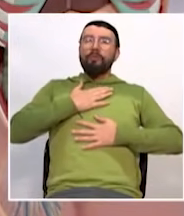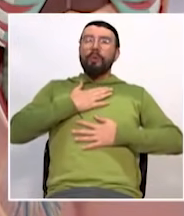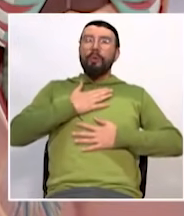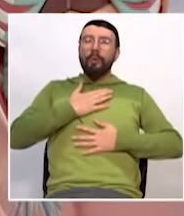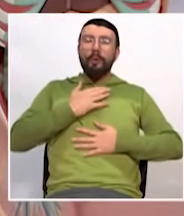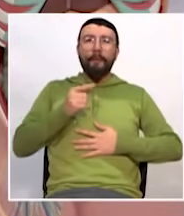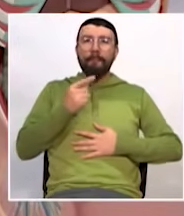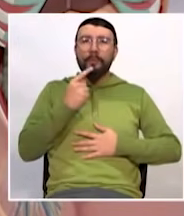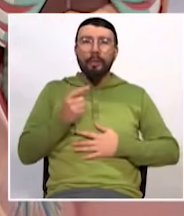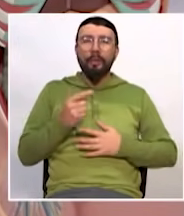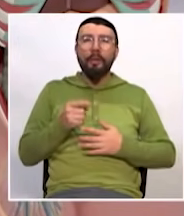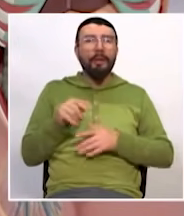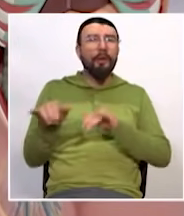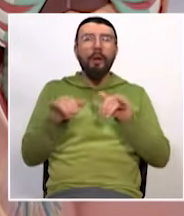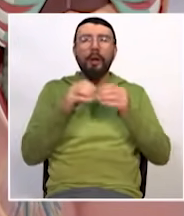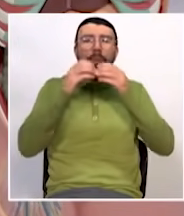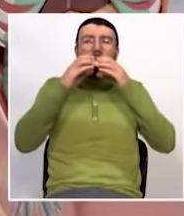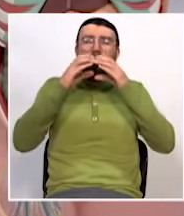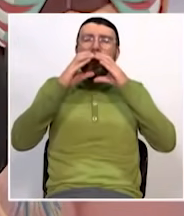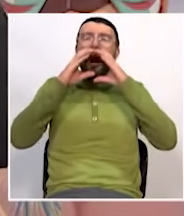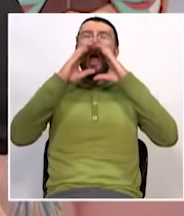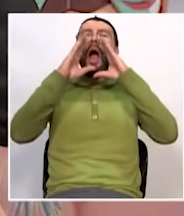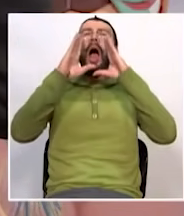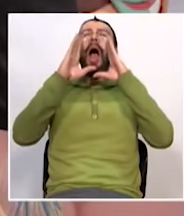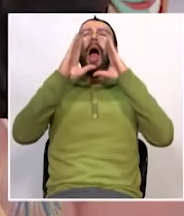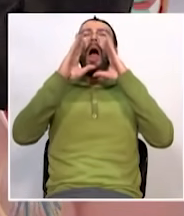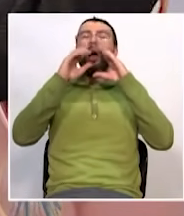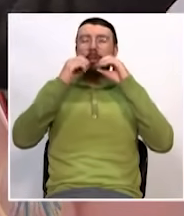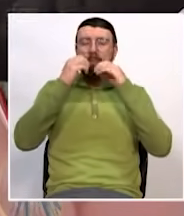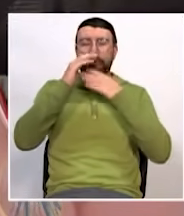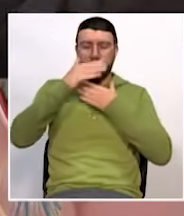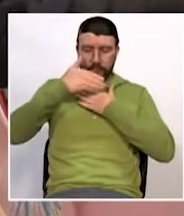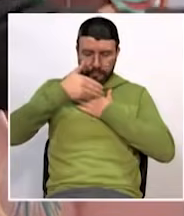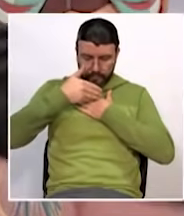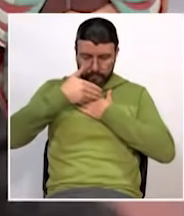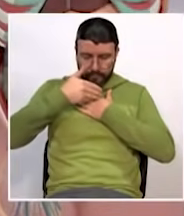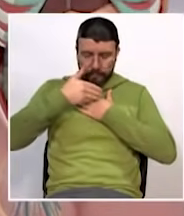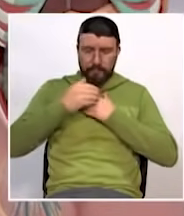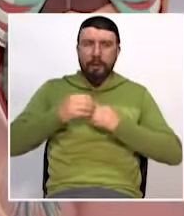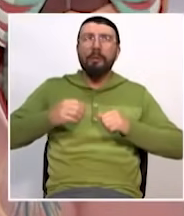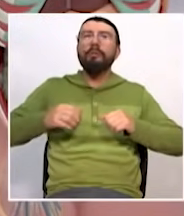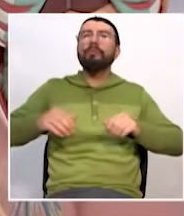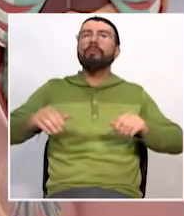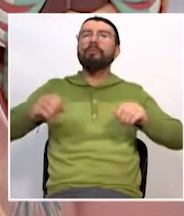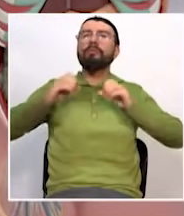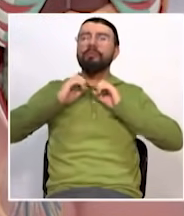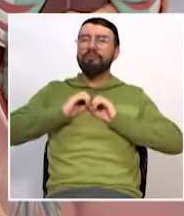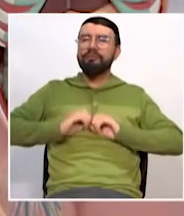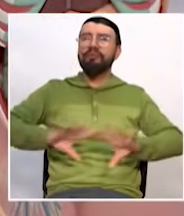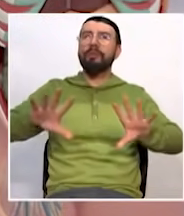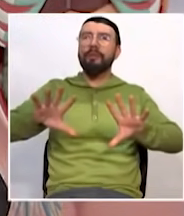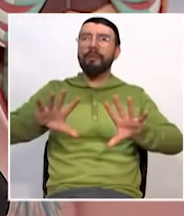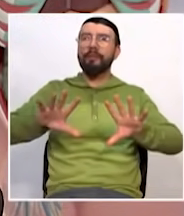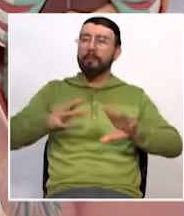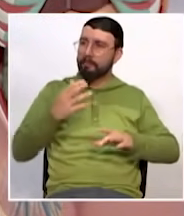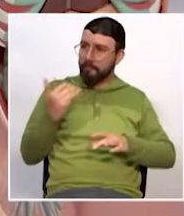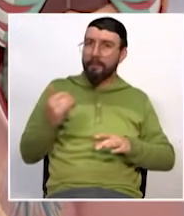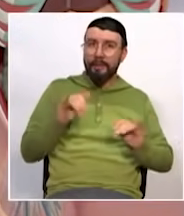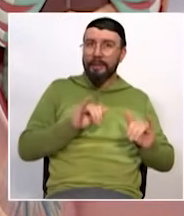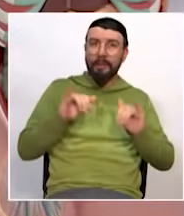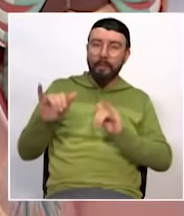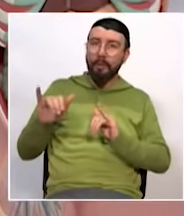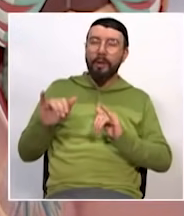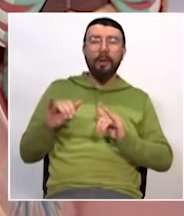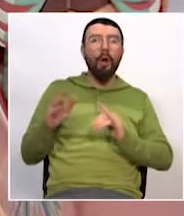gato que es bostezar bajar el maxilar estirarse y soltar con ese ejercicio uno